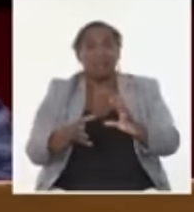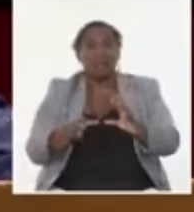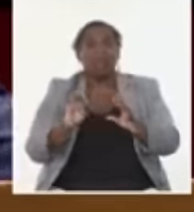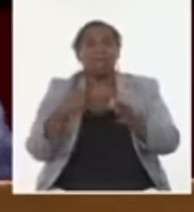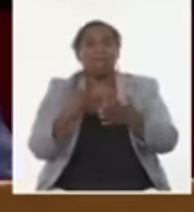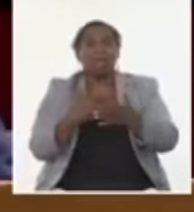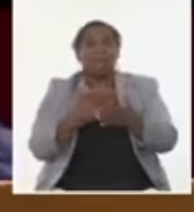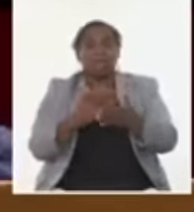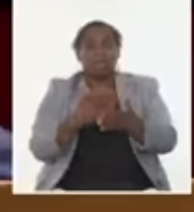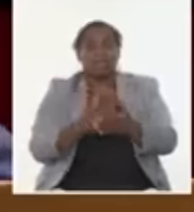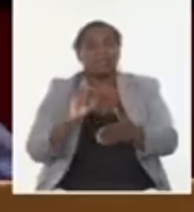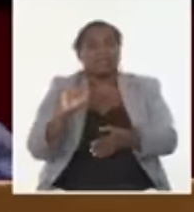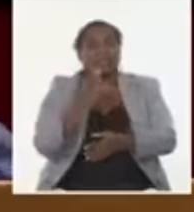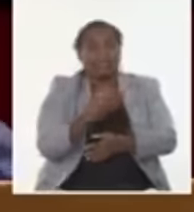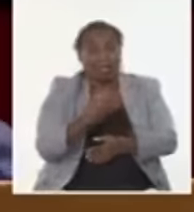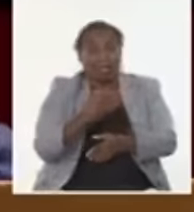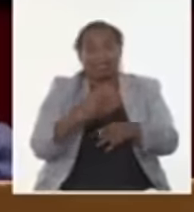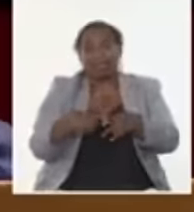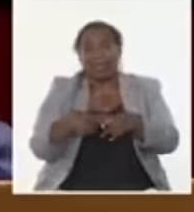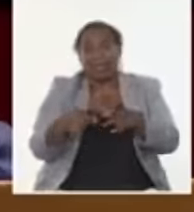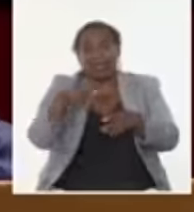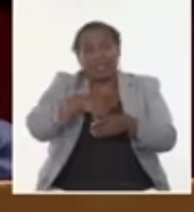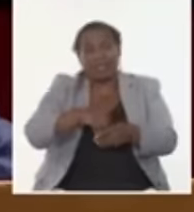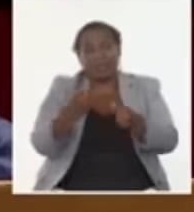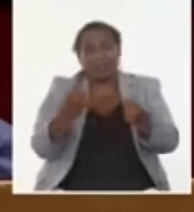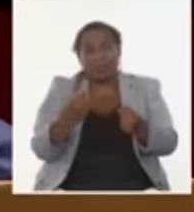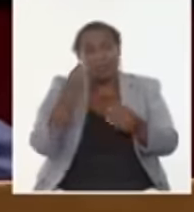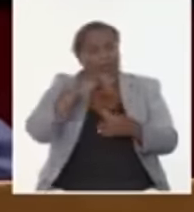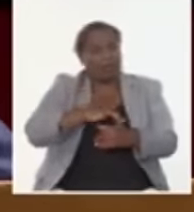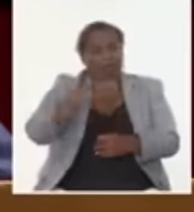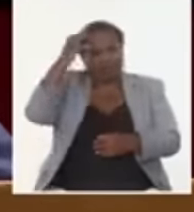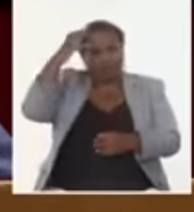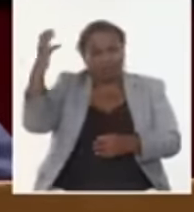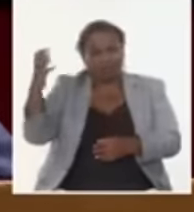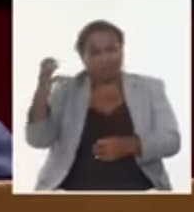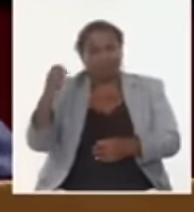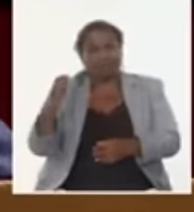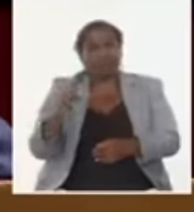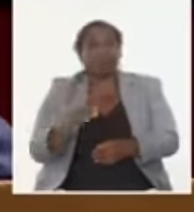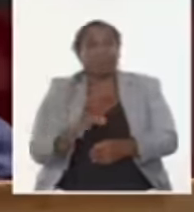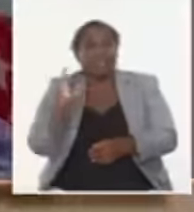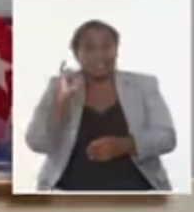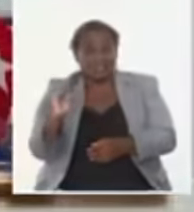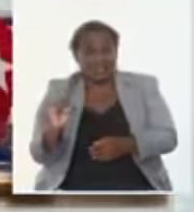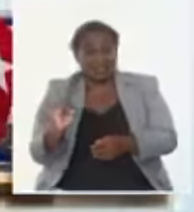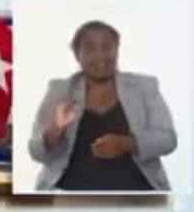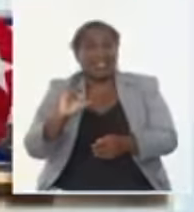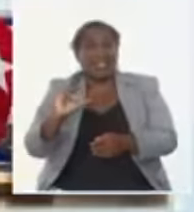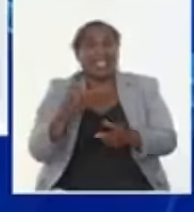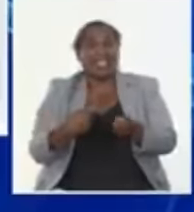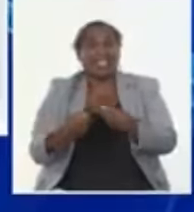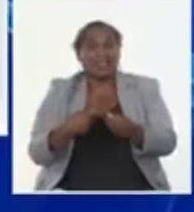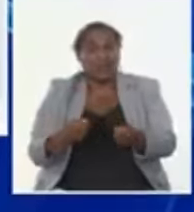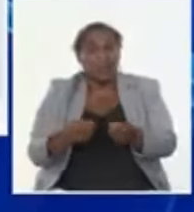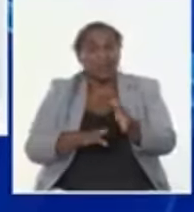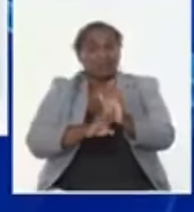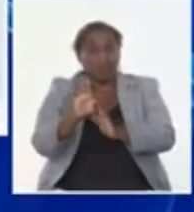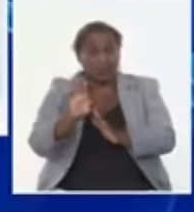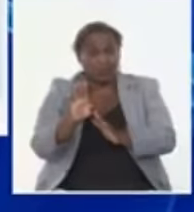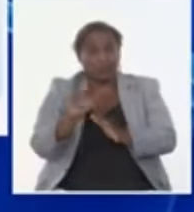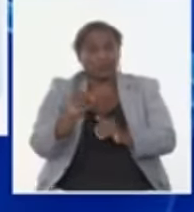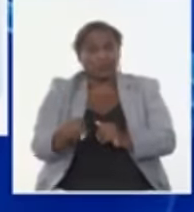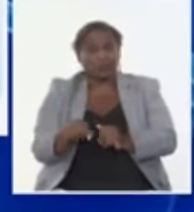diferentes actores económicos no estatales, la gestión estratégica del desarrollo territorial,